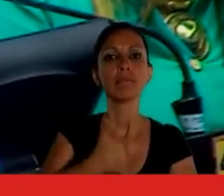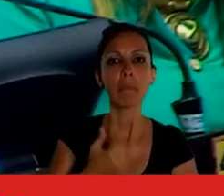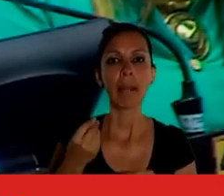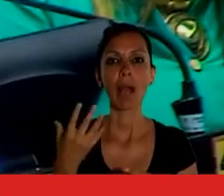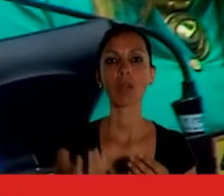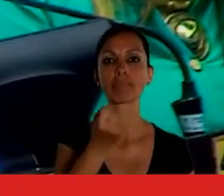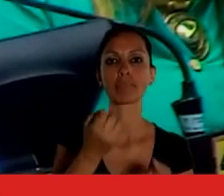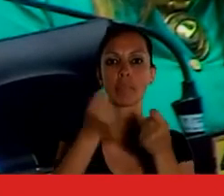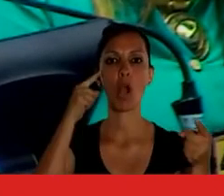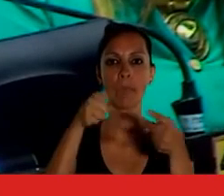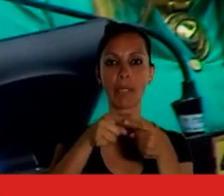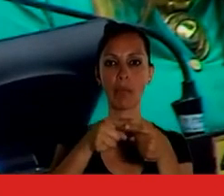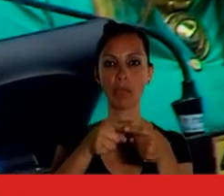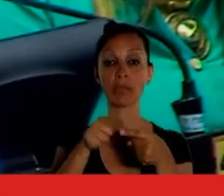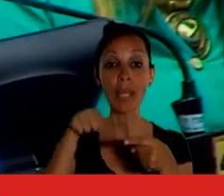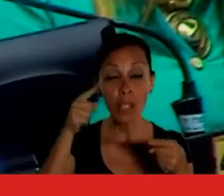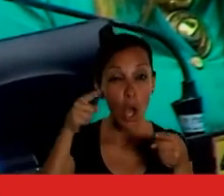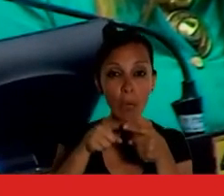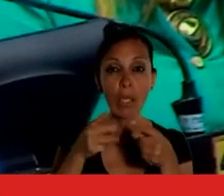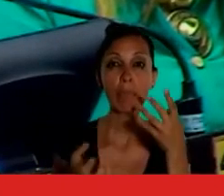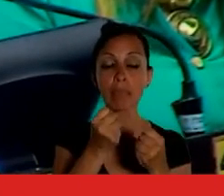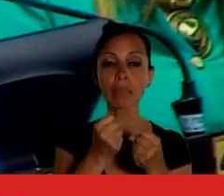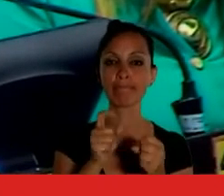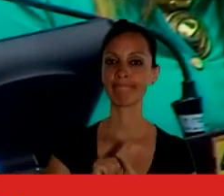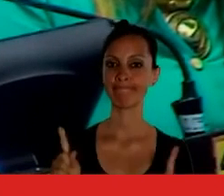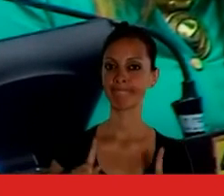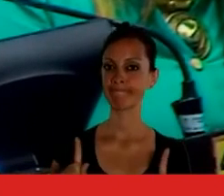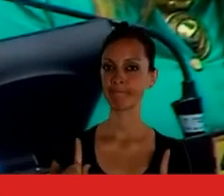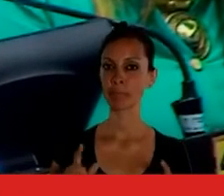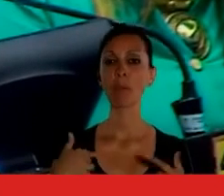objetivos, y esos objetivos no se lograron. Por eso yo, con total